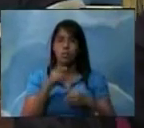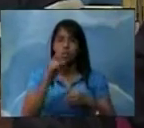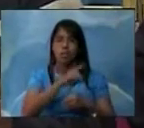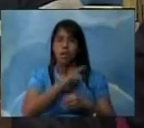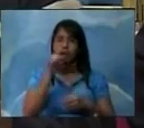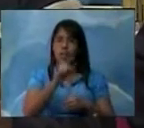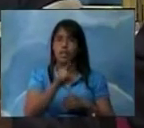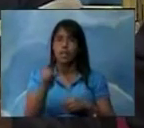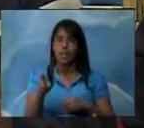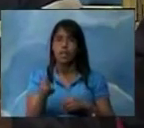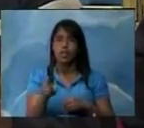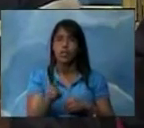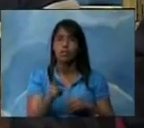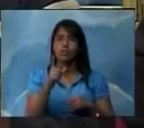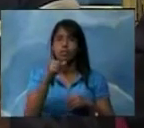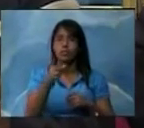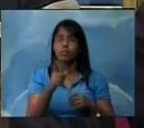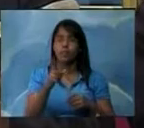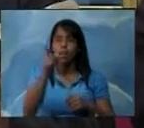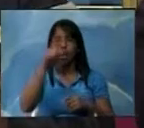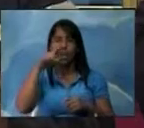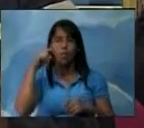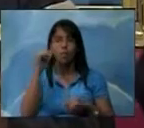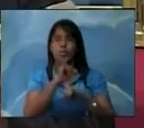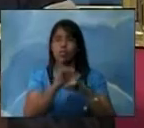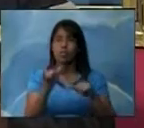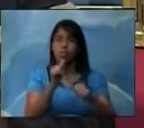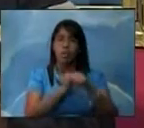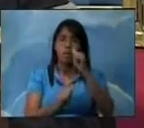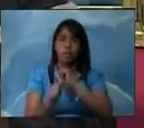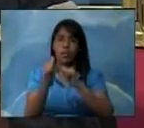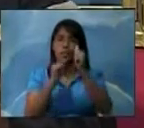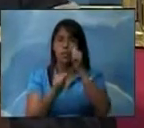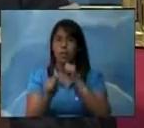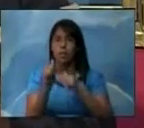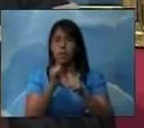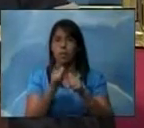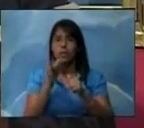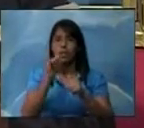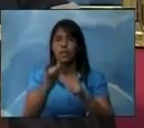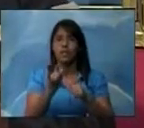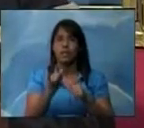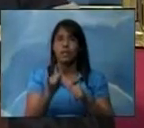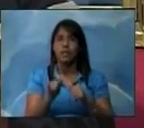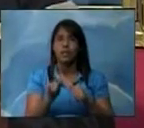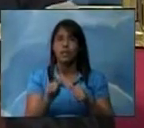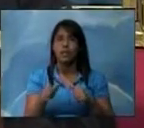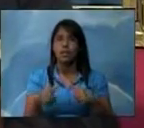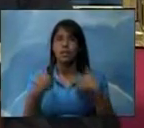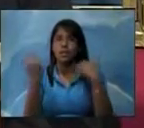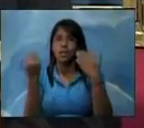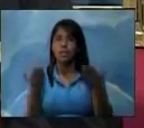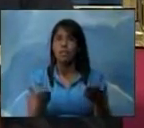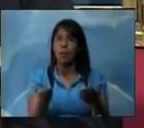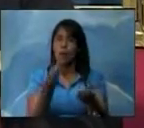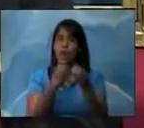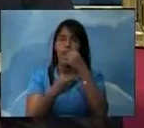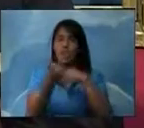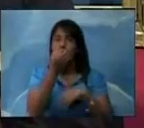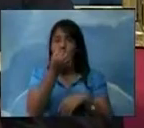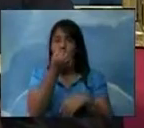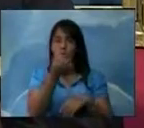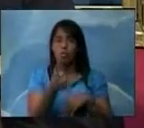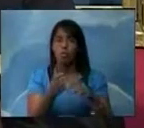de ellos y el vino que habían de beber, y les daba legumbres.